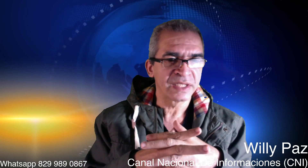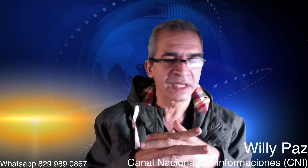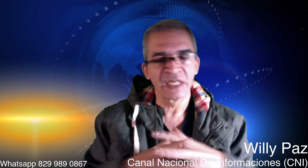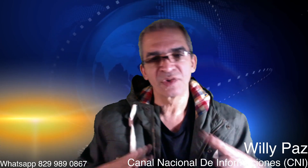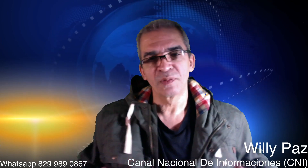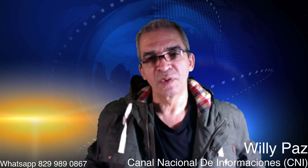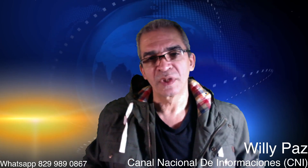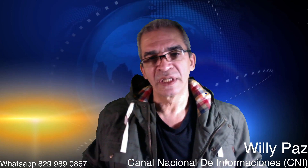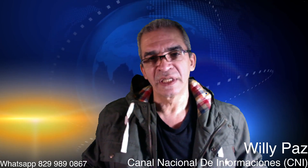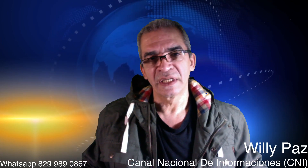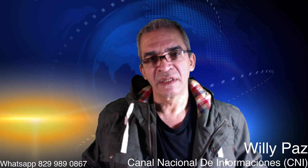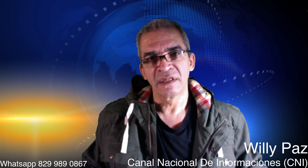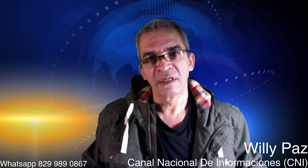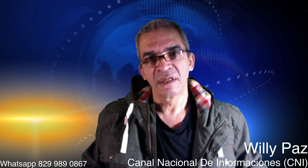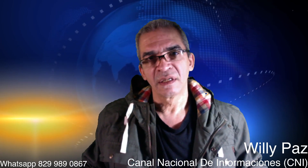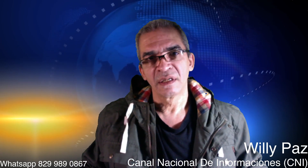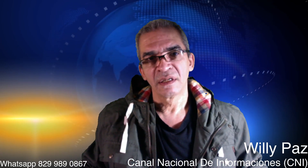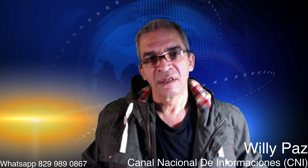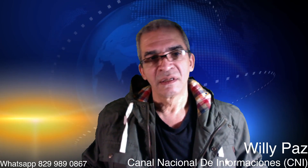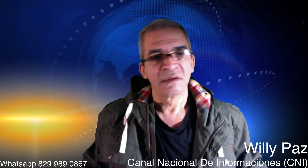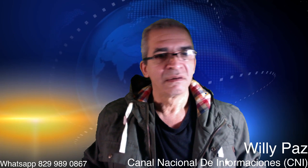conocer ese caso